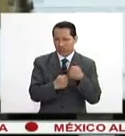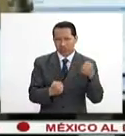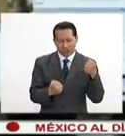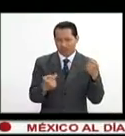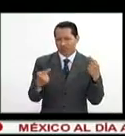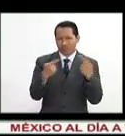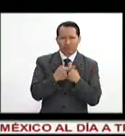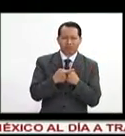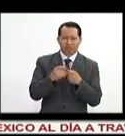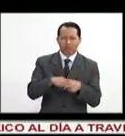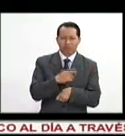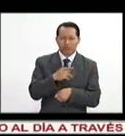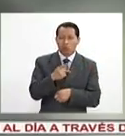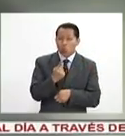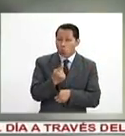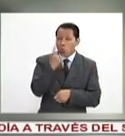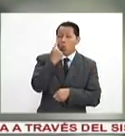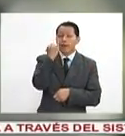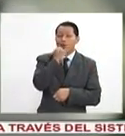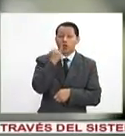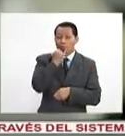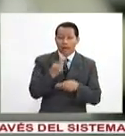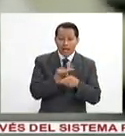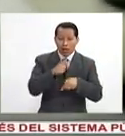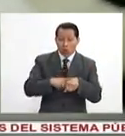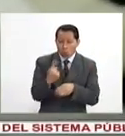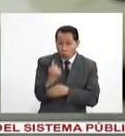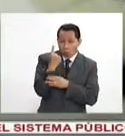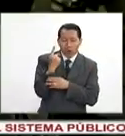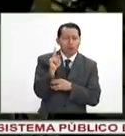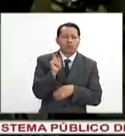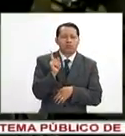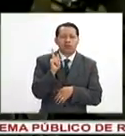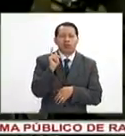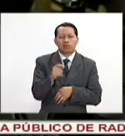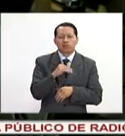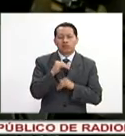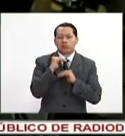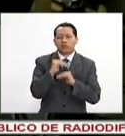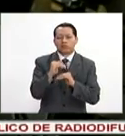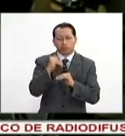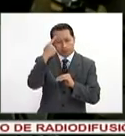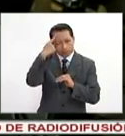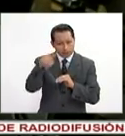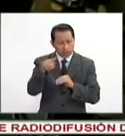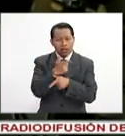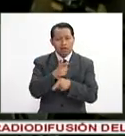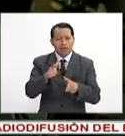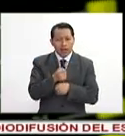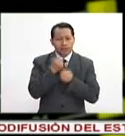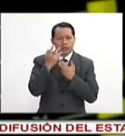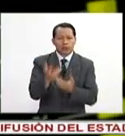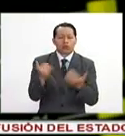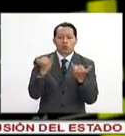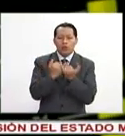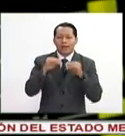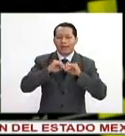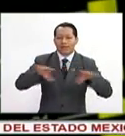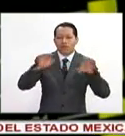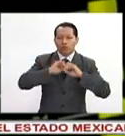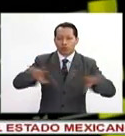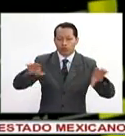donde no se establece una sola lengua nacional y puede convertirse en una limitante para las libertades de expresión y de